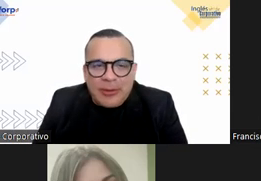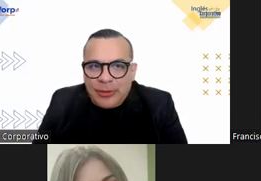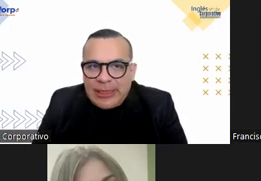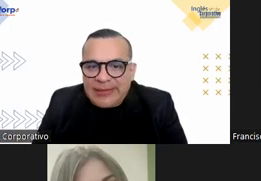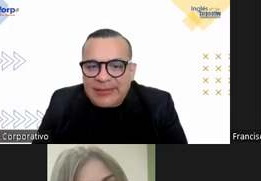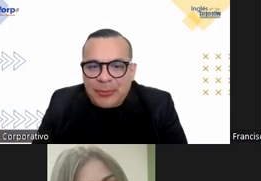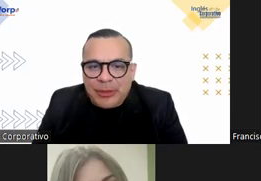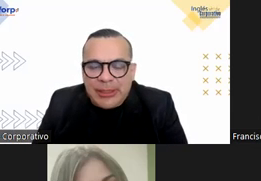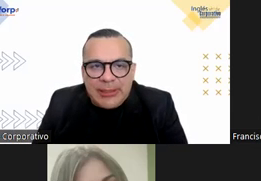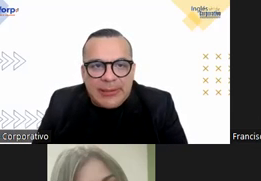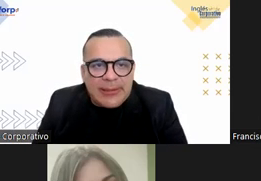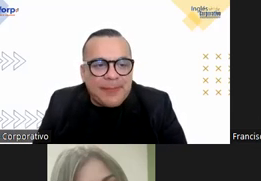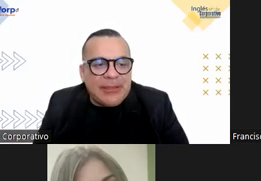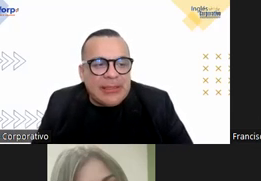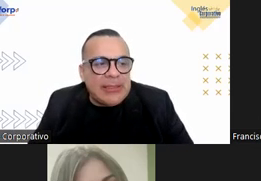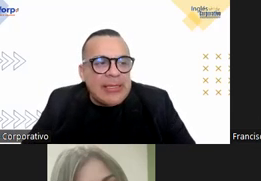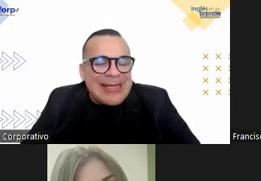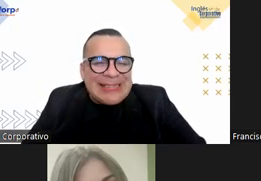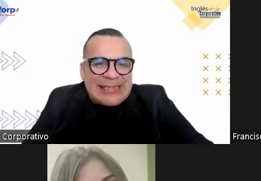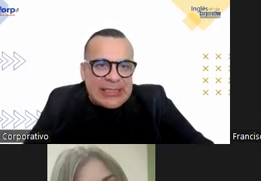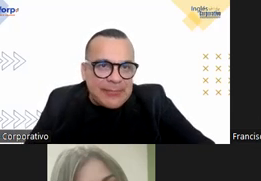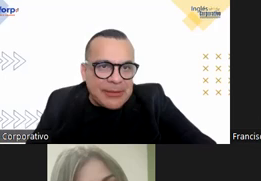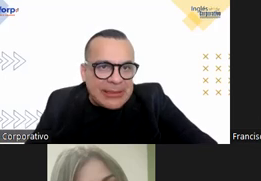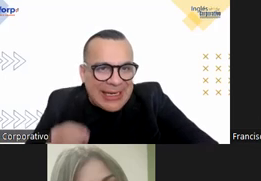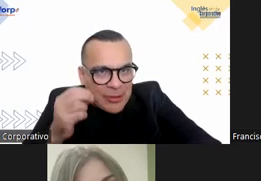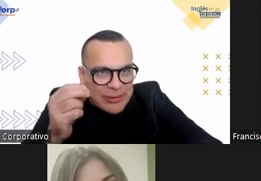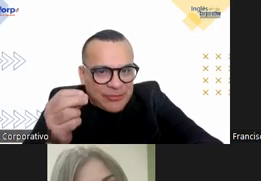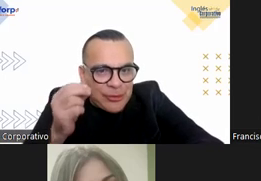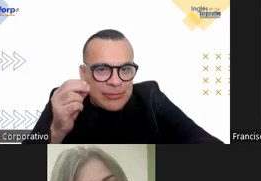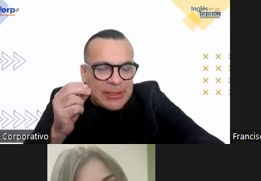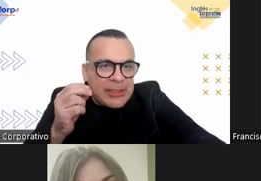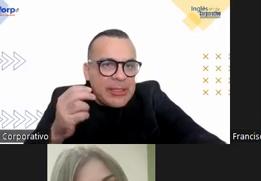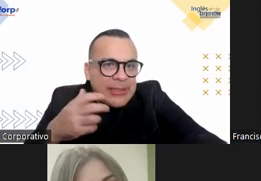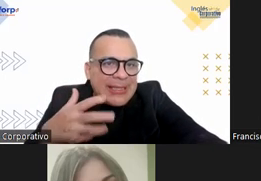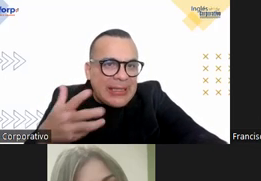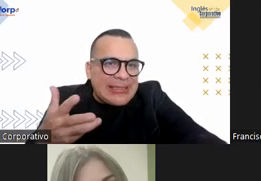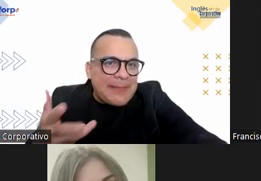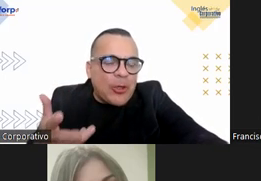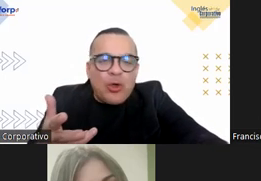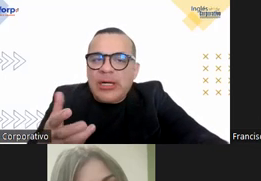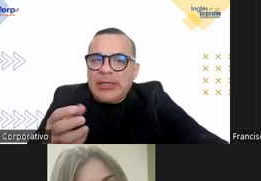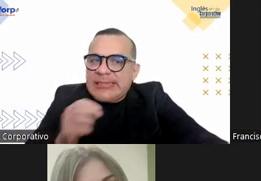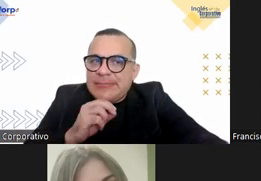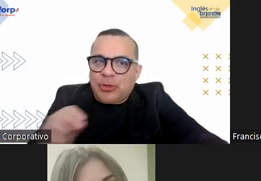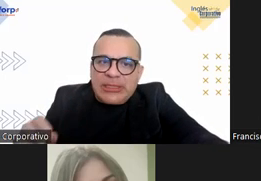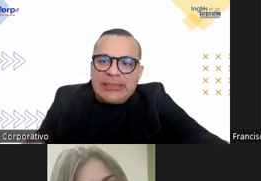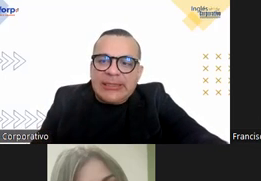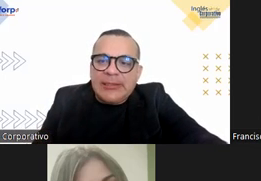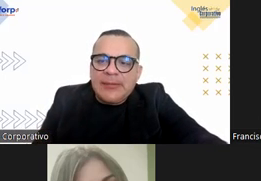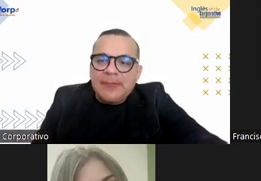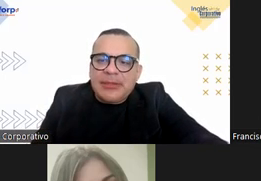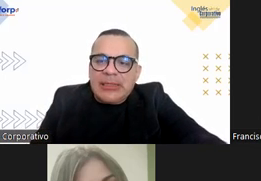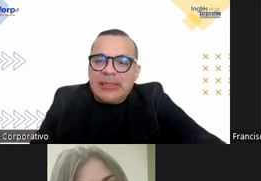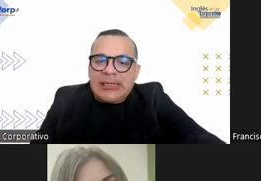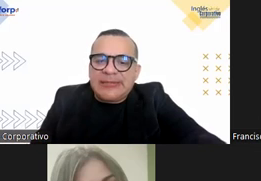Excelente, Salvador, gracias, porque realmente es así, ¿verdad? La valoración de mejora es